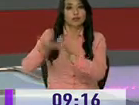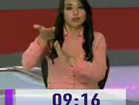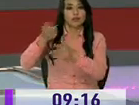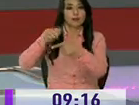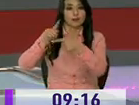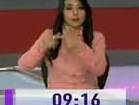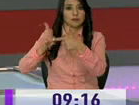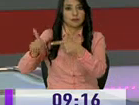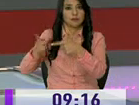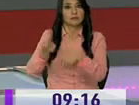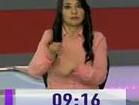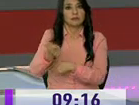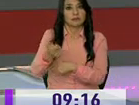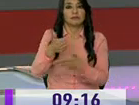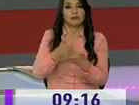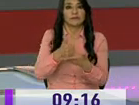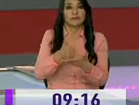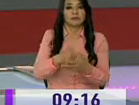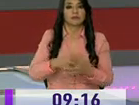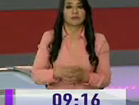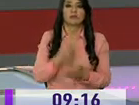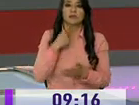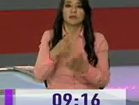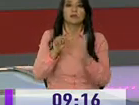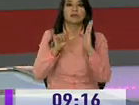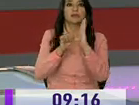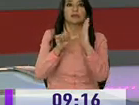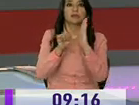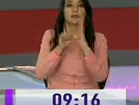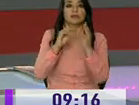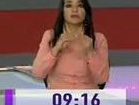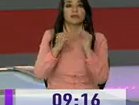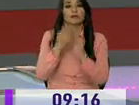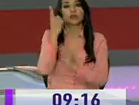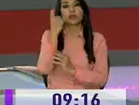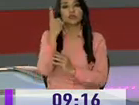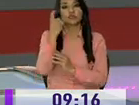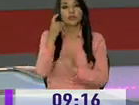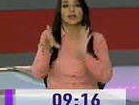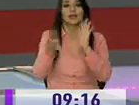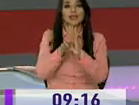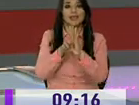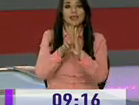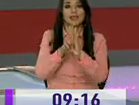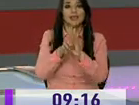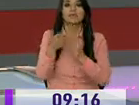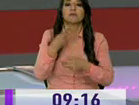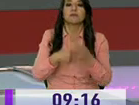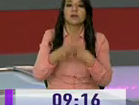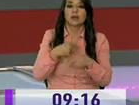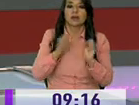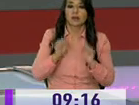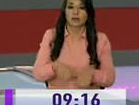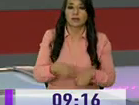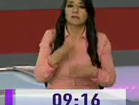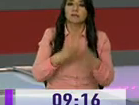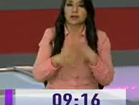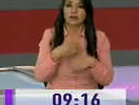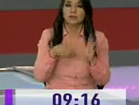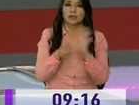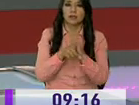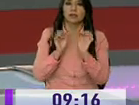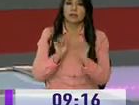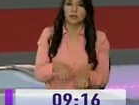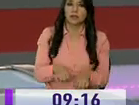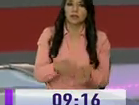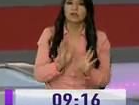gasolina. Este señor nos dice, invoquemos el artículo 11 de la ley de poder, la ley de poder del mercado, poder poner